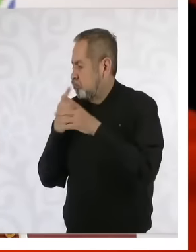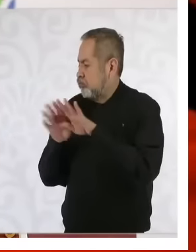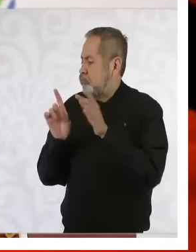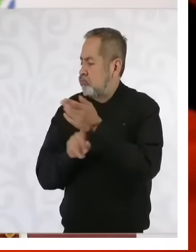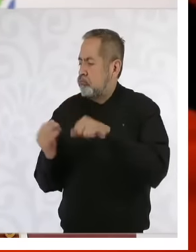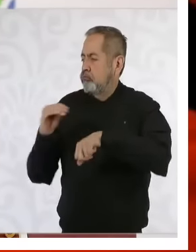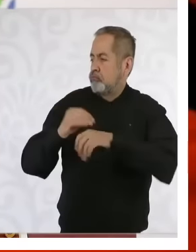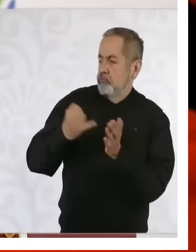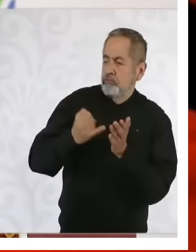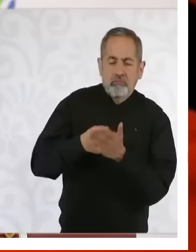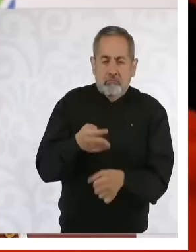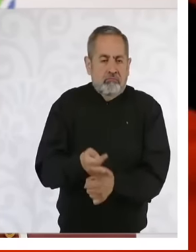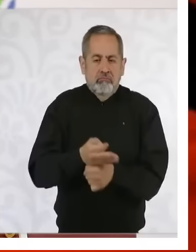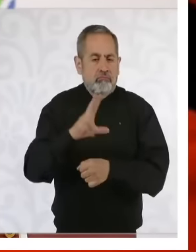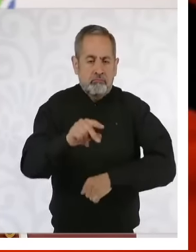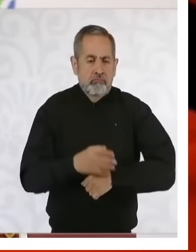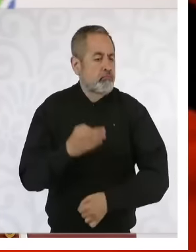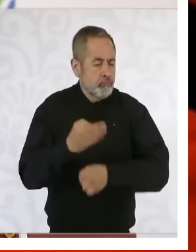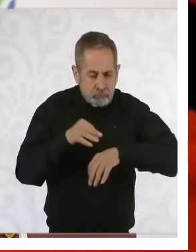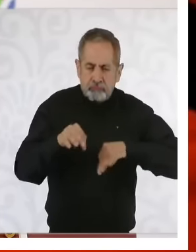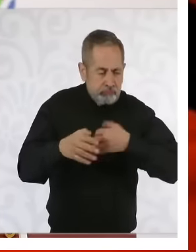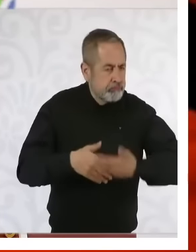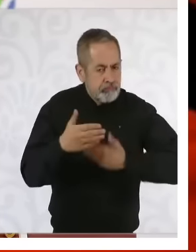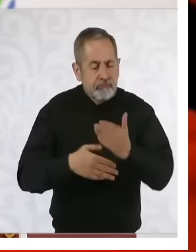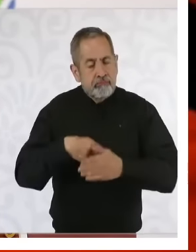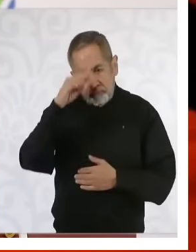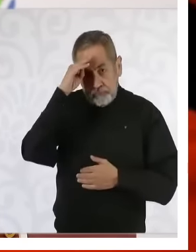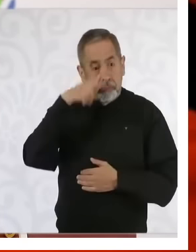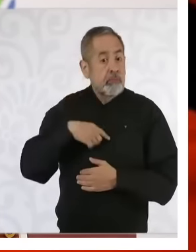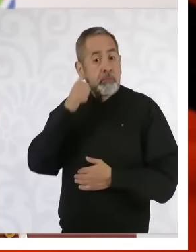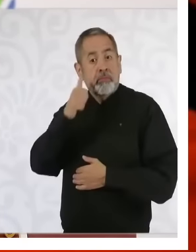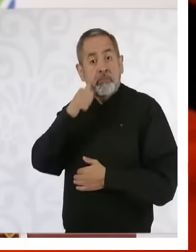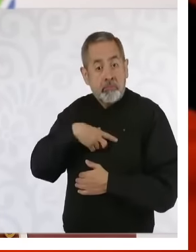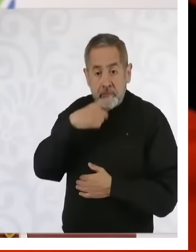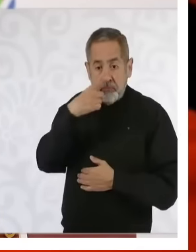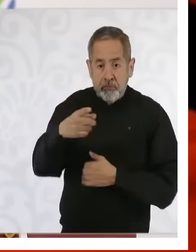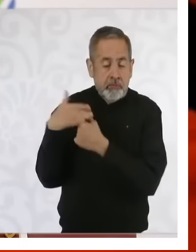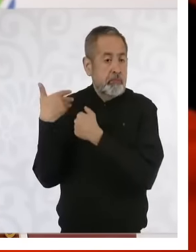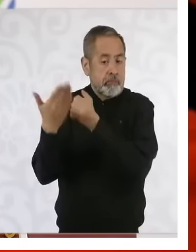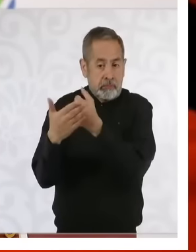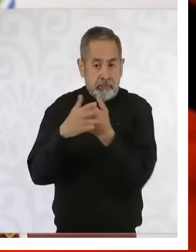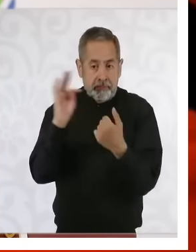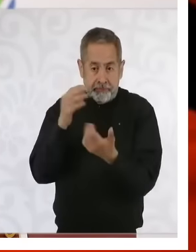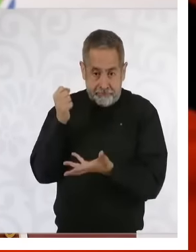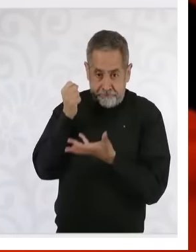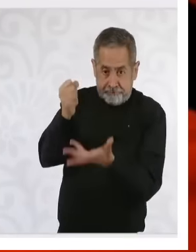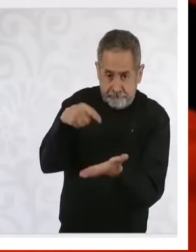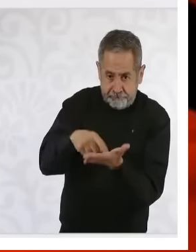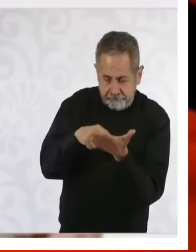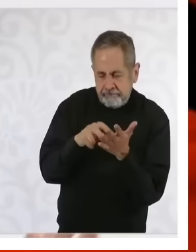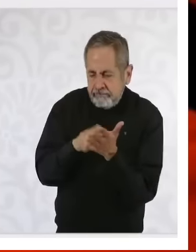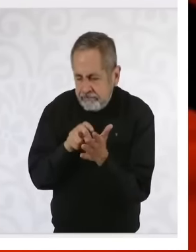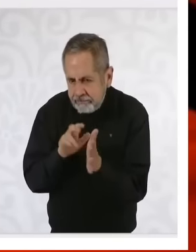fiscal. Entonces, por eso estamos trabajando en ello y siempre planteé que en la miscelánea fiscal podrían venir algunos ajustes,